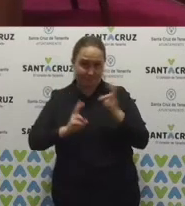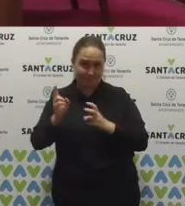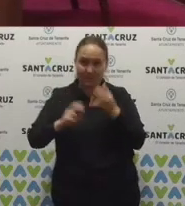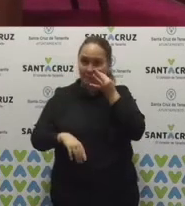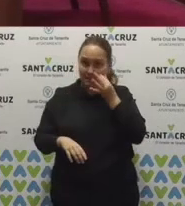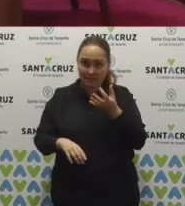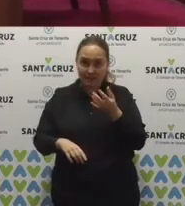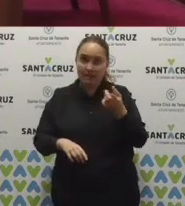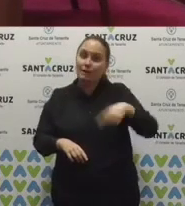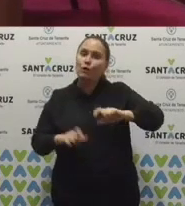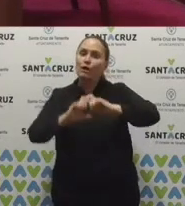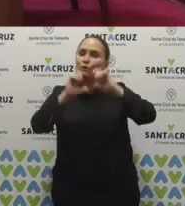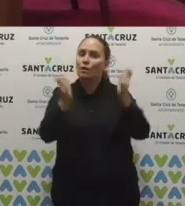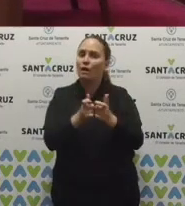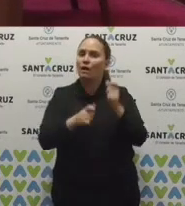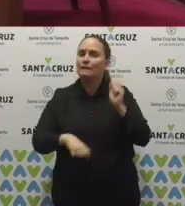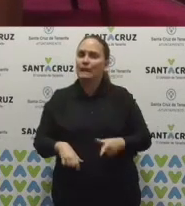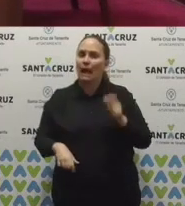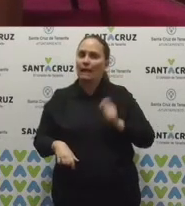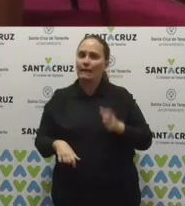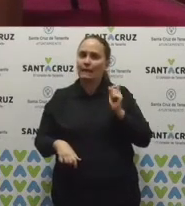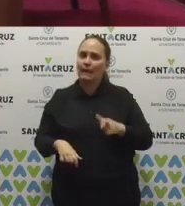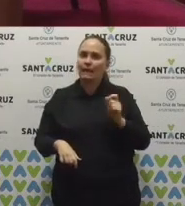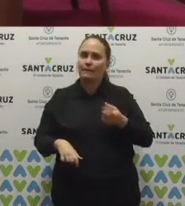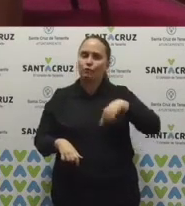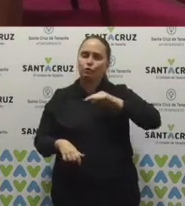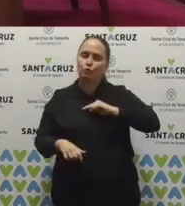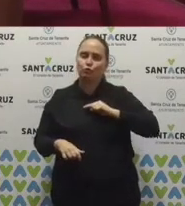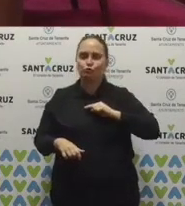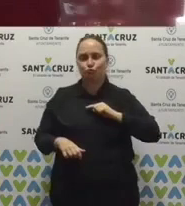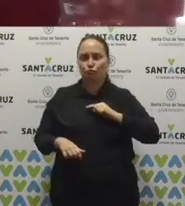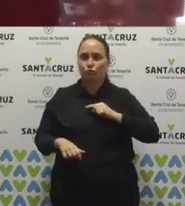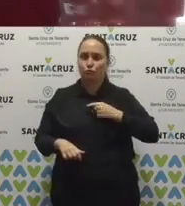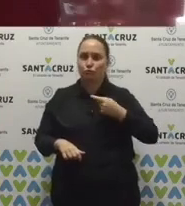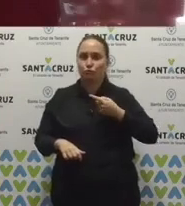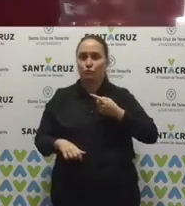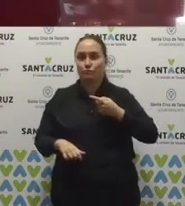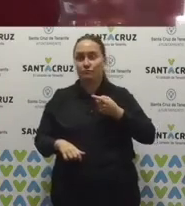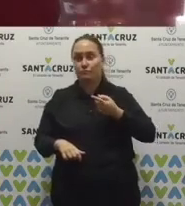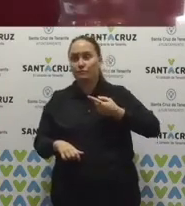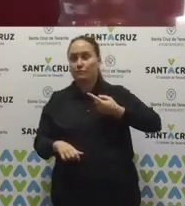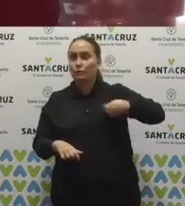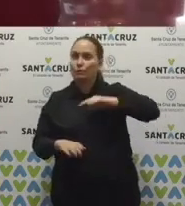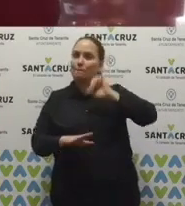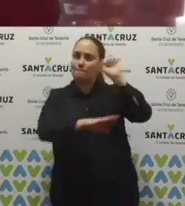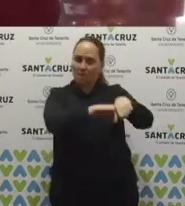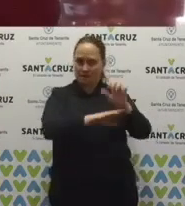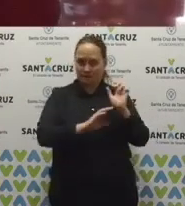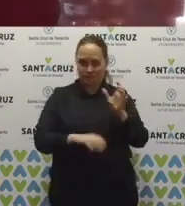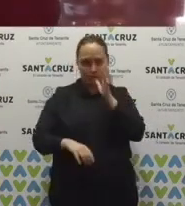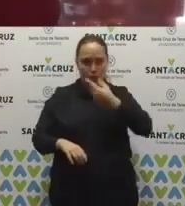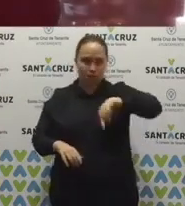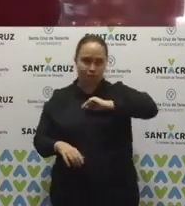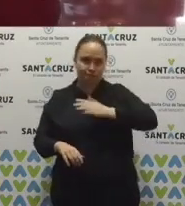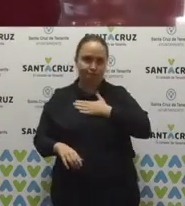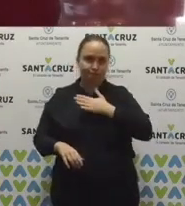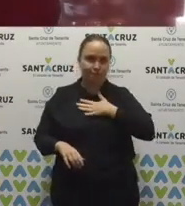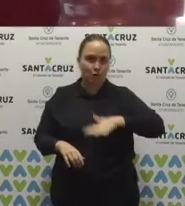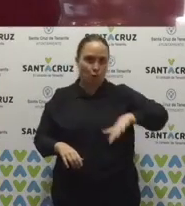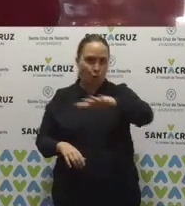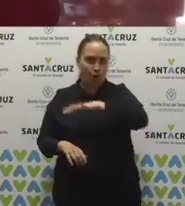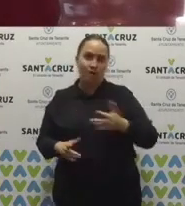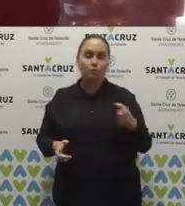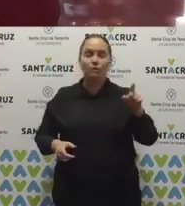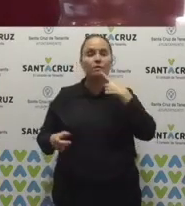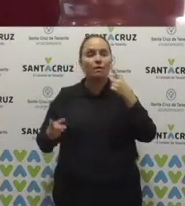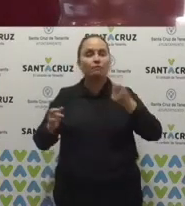reúnen con una privacidad bastante inferior a la que hacen las corporaciones locales emprende las corporaciones locales cuando afirman